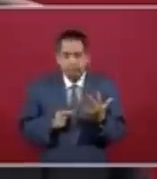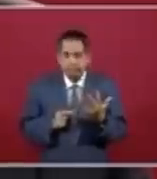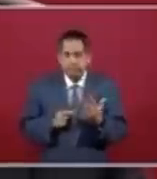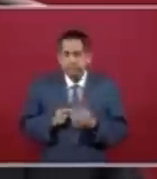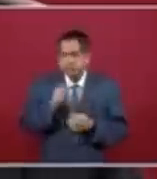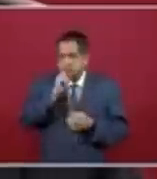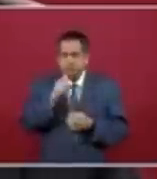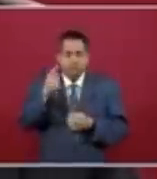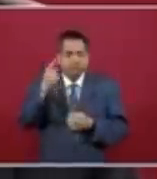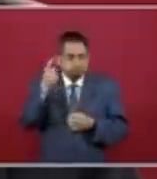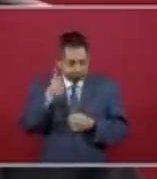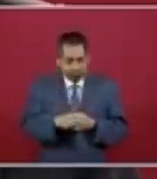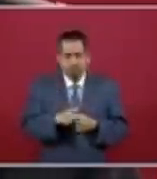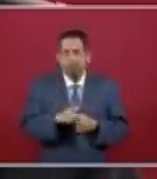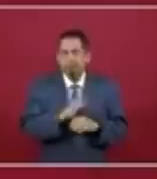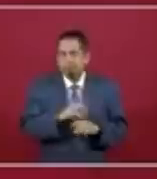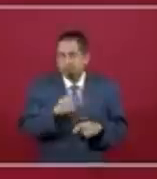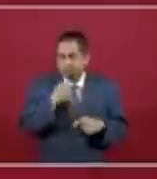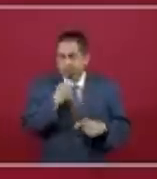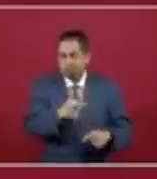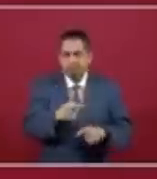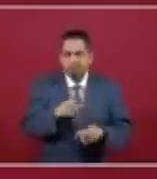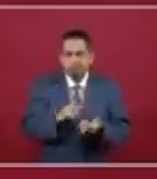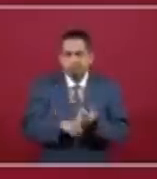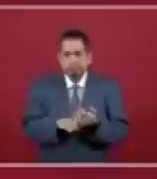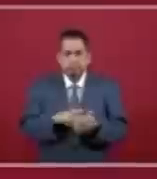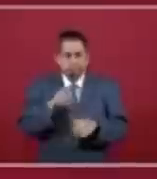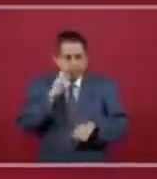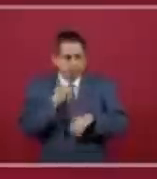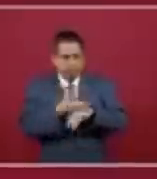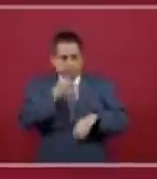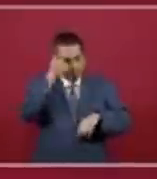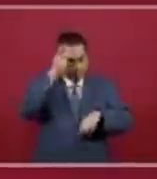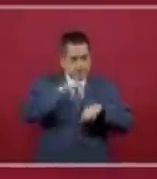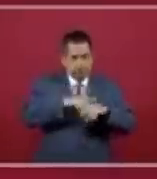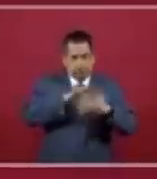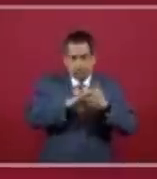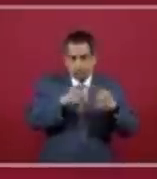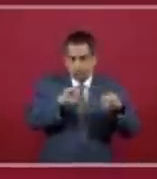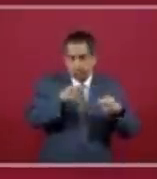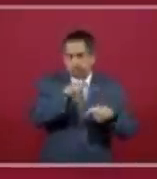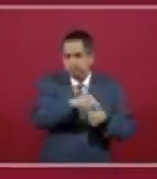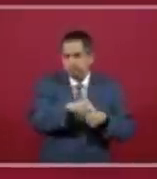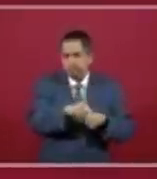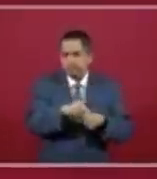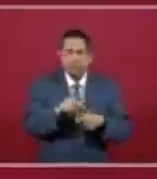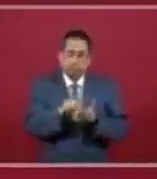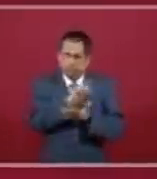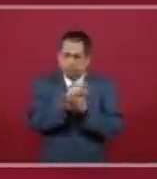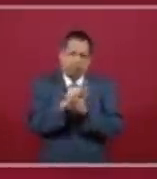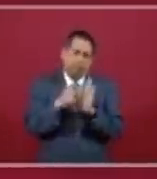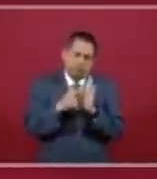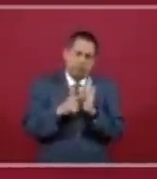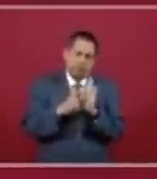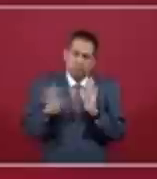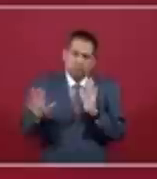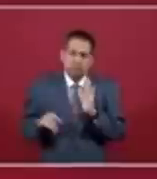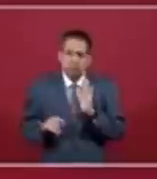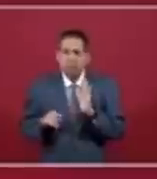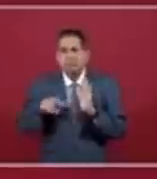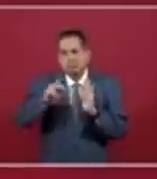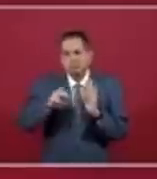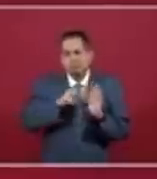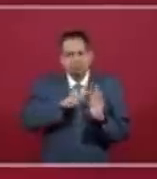es la instrucción que tienen los responsables, desde luego en el marco de la ley, pero